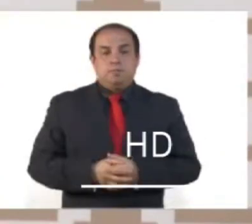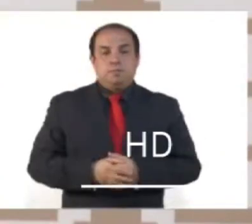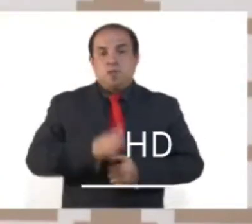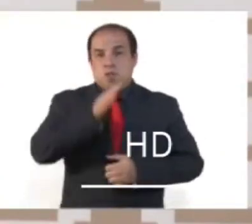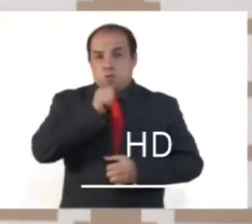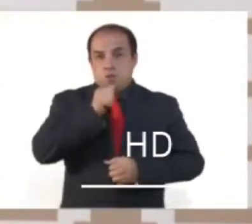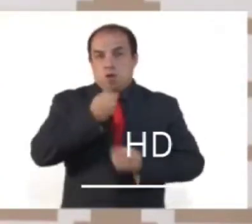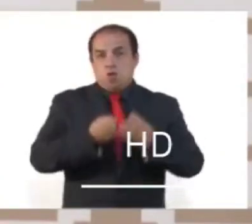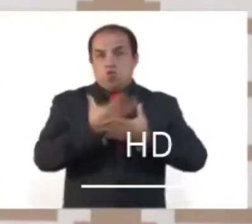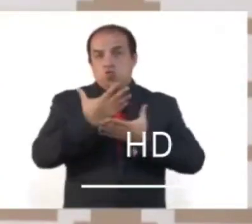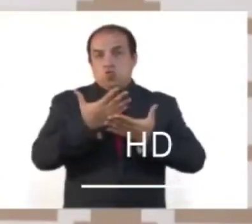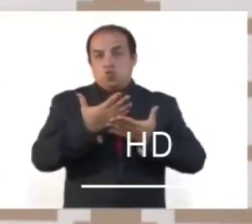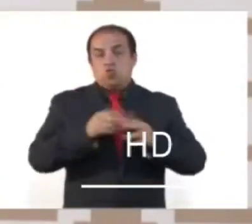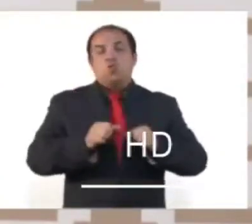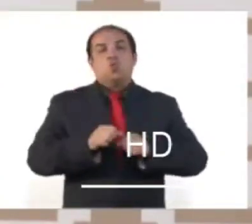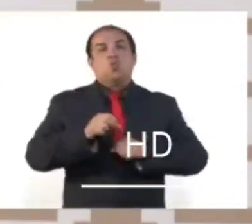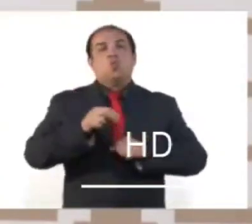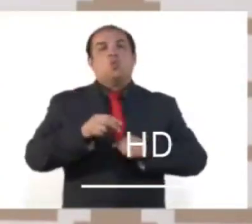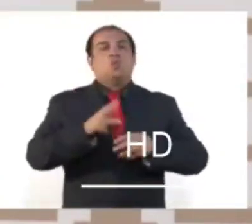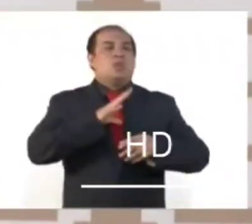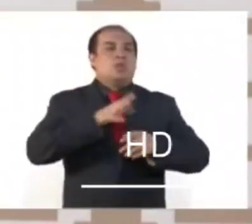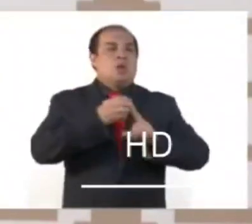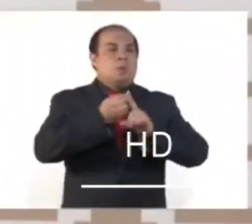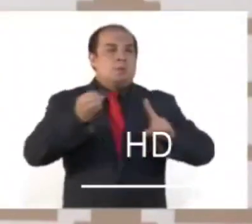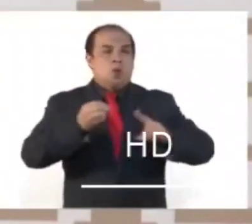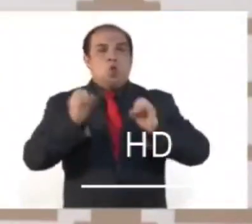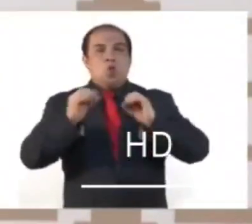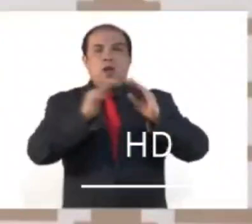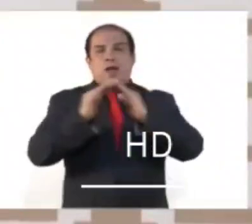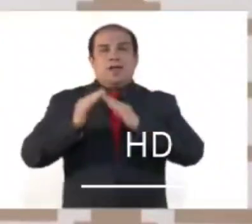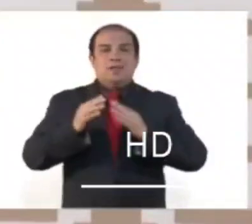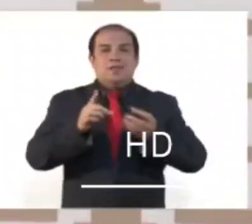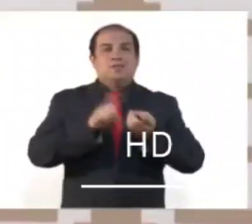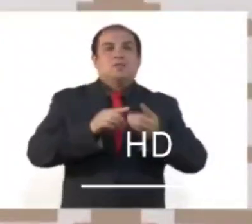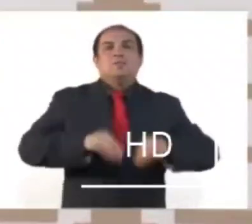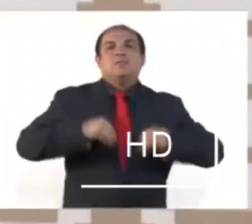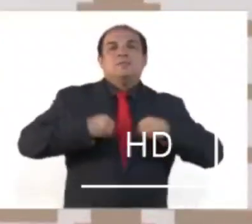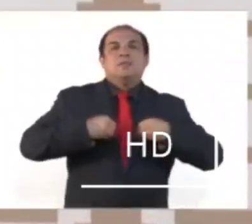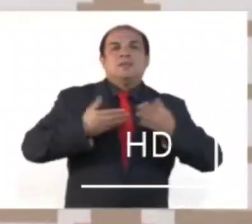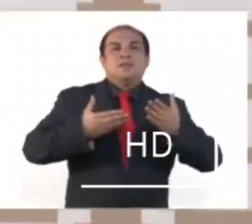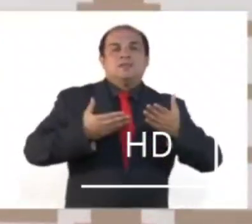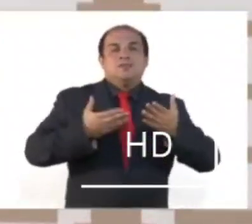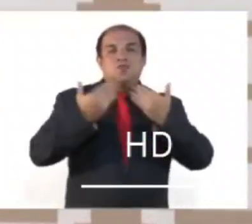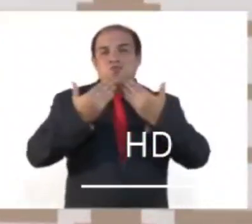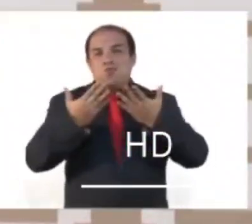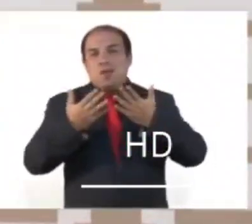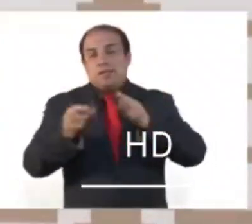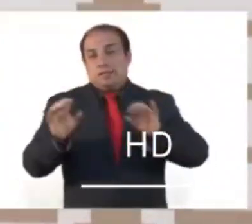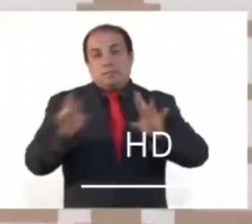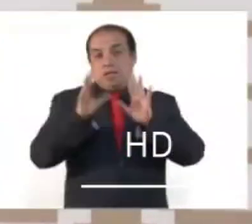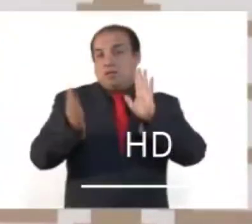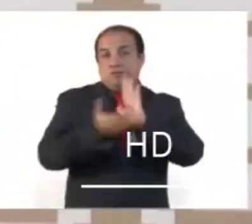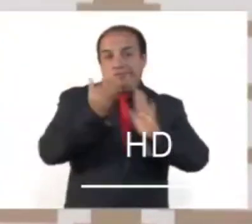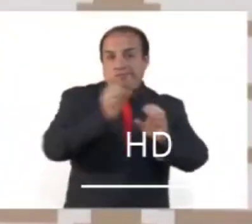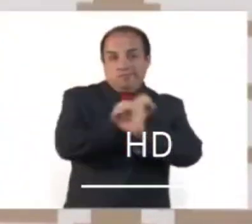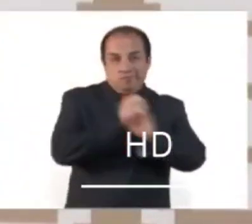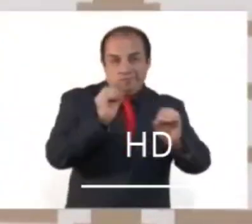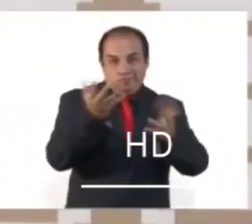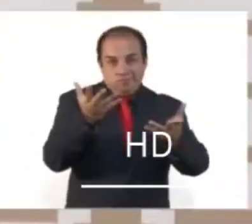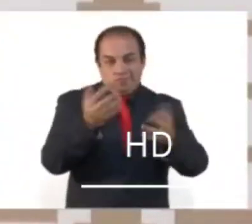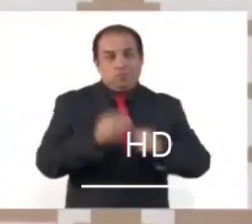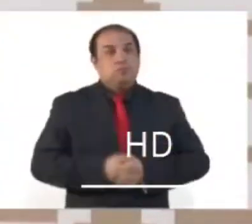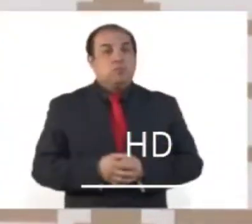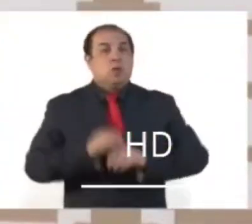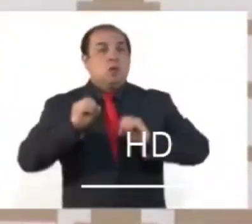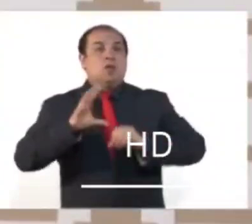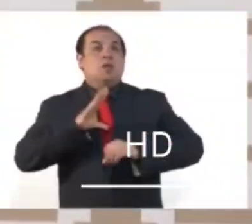si no se hiciera infraestructura. No tendríamos casas donde vivir si no hubiera construcción. Y además, bueno, está toda la vivienda de